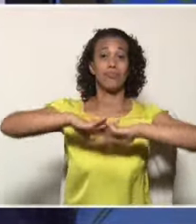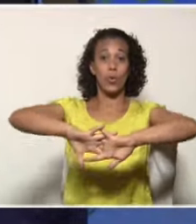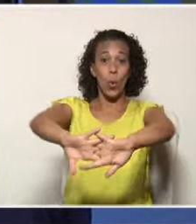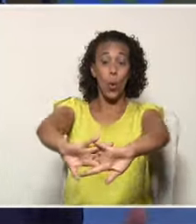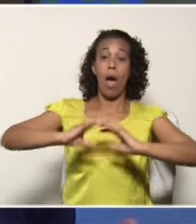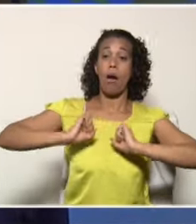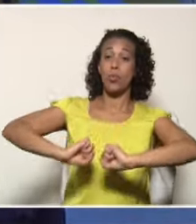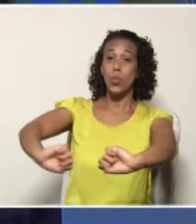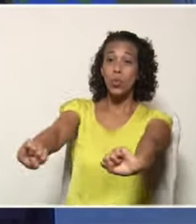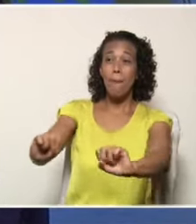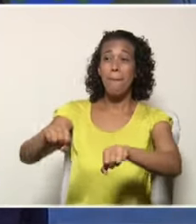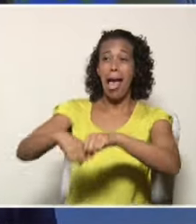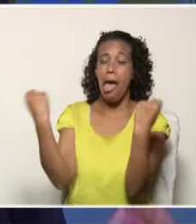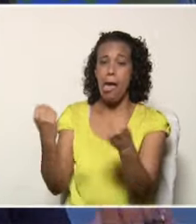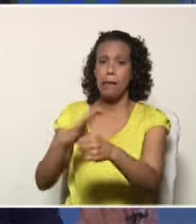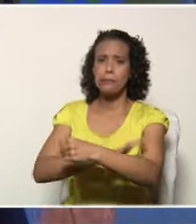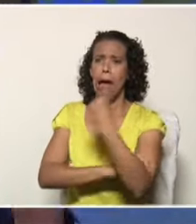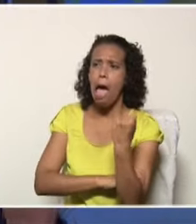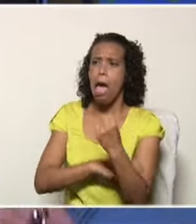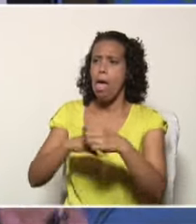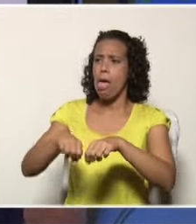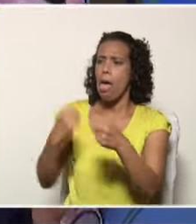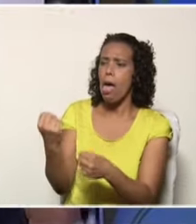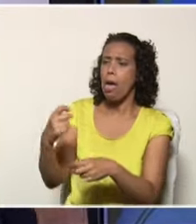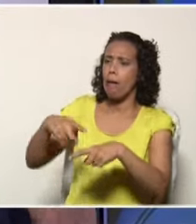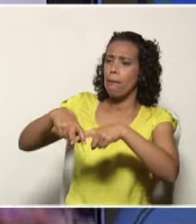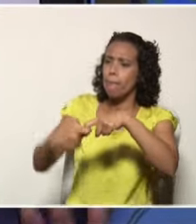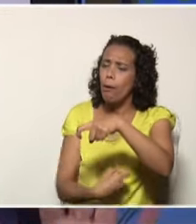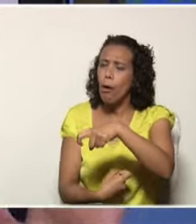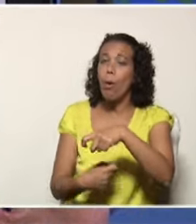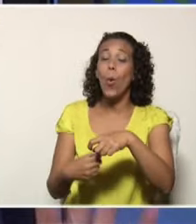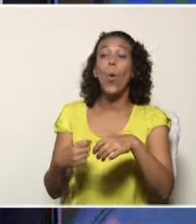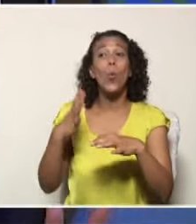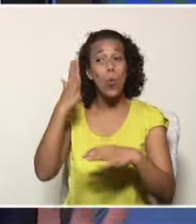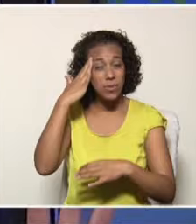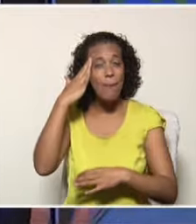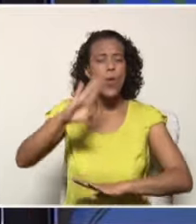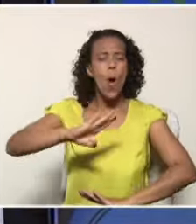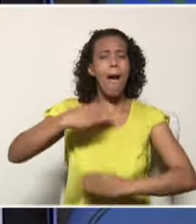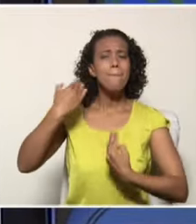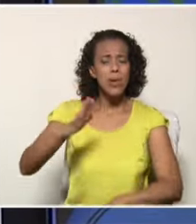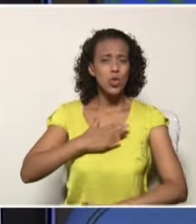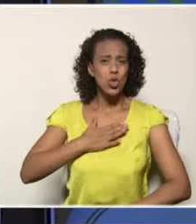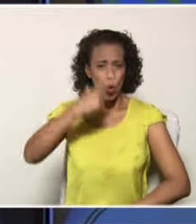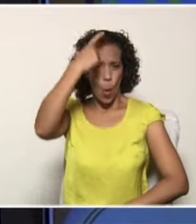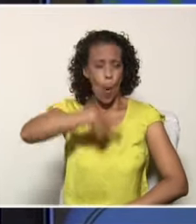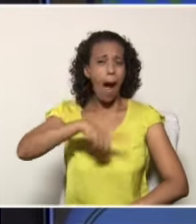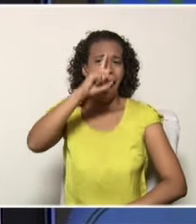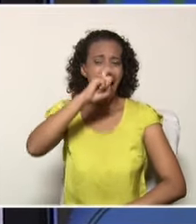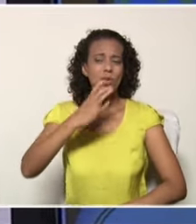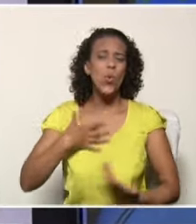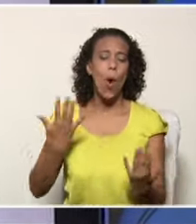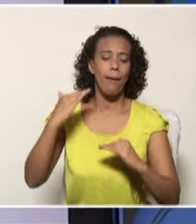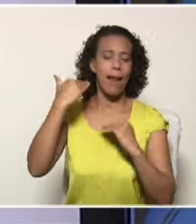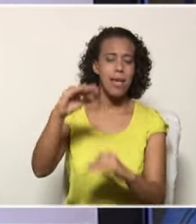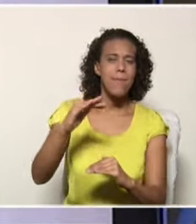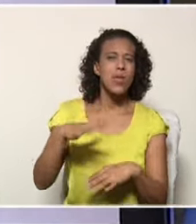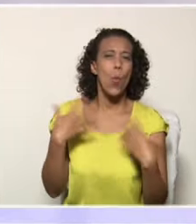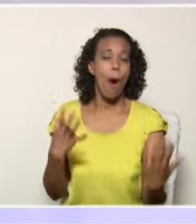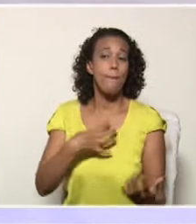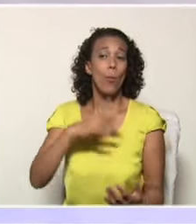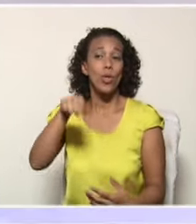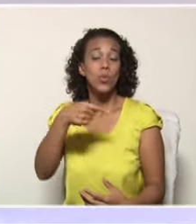supuesto también es importante señalar que debemos saber cuáles son nuestras limitaciones corporales para realizar la práctica del ejercicio